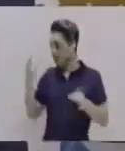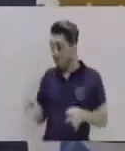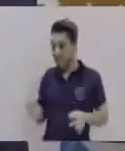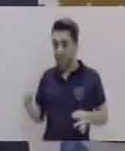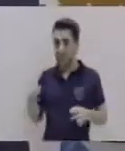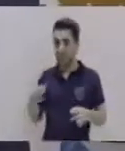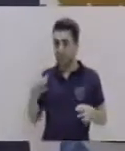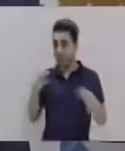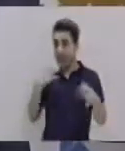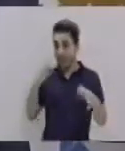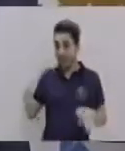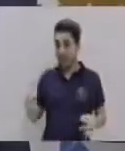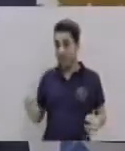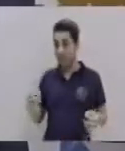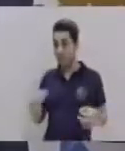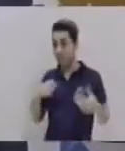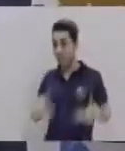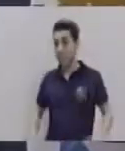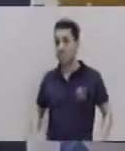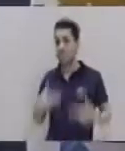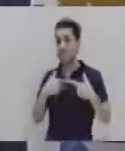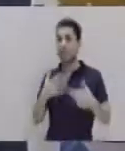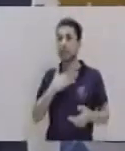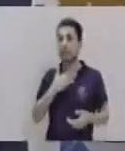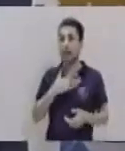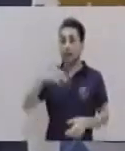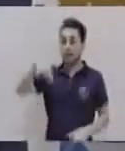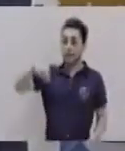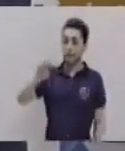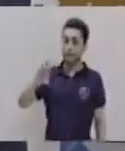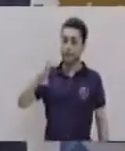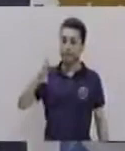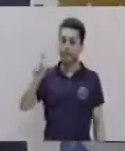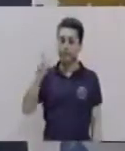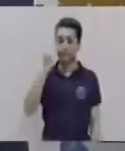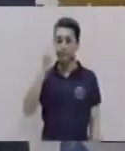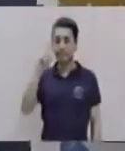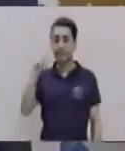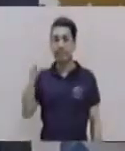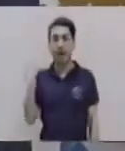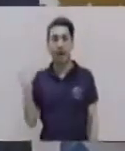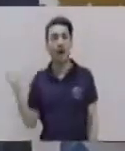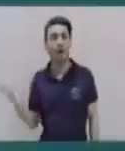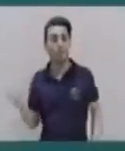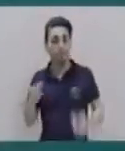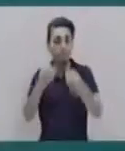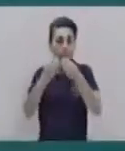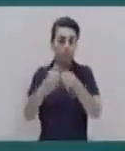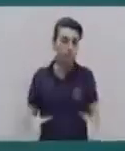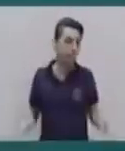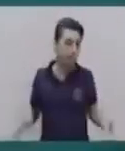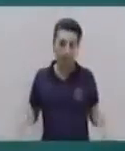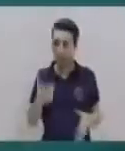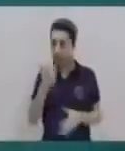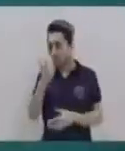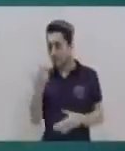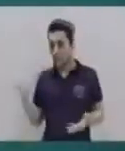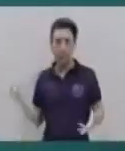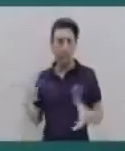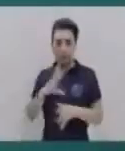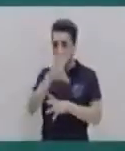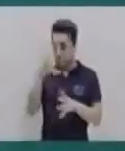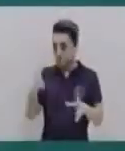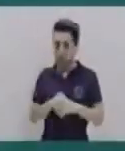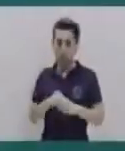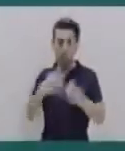se le llama pérdida. Pérdida. Pérdida del ejercicio o lo que estemos trabajando en diferentes